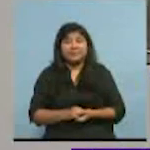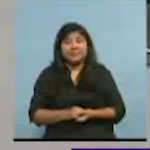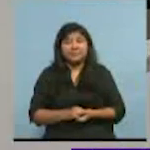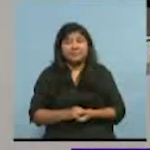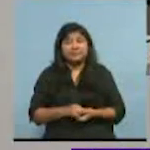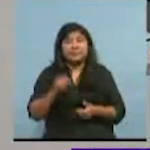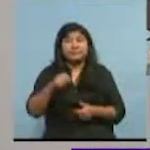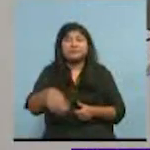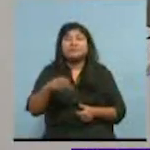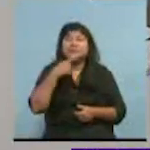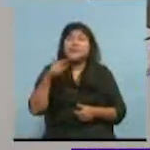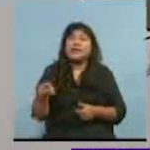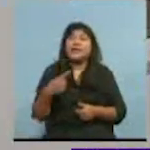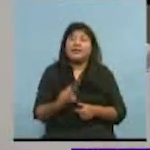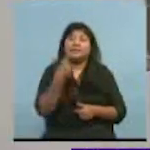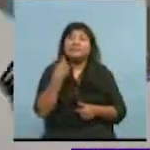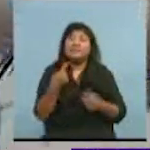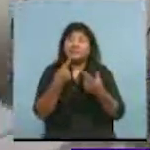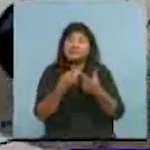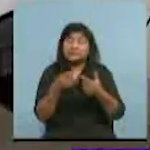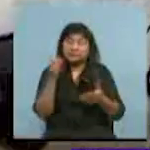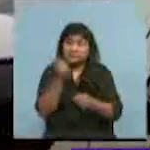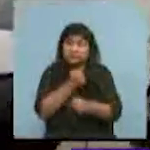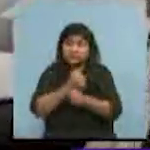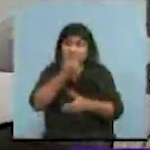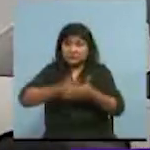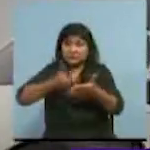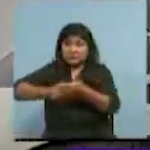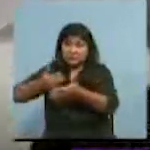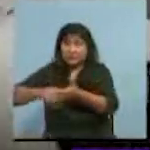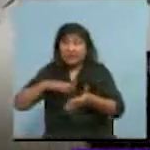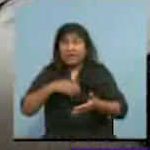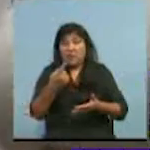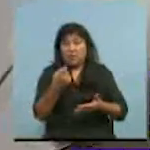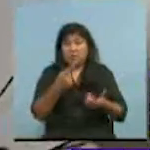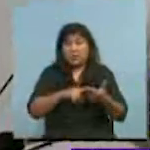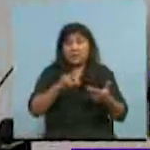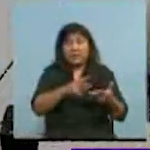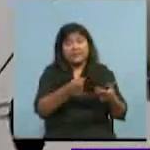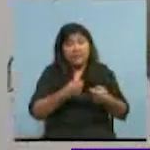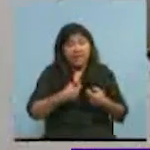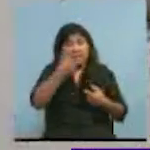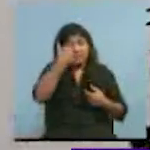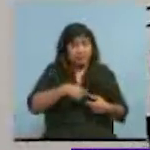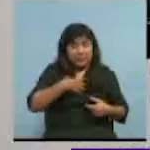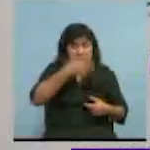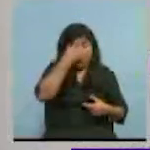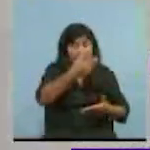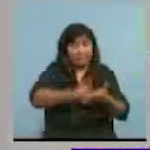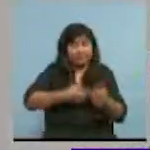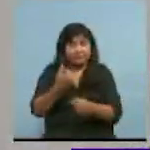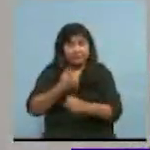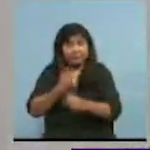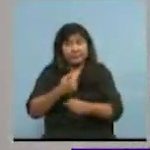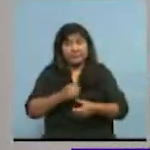a operar. ¿Qué habilitación faltaría o qué documentación? Es la documentación de papeles y una readaptación que me tienen que hacer a mí. Yo fui